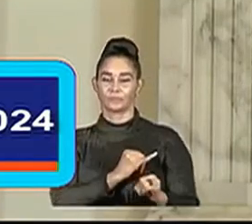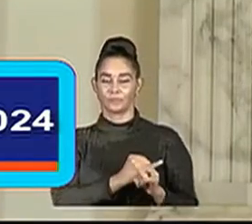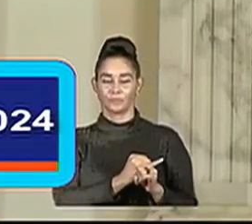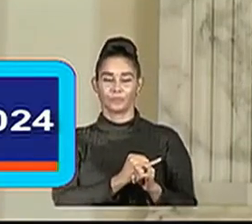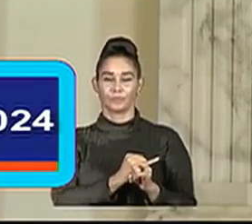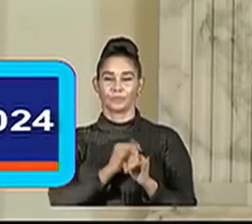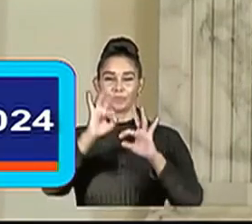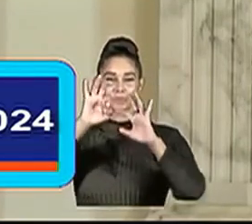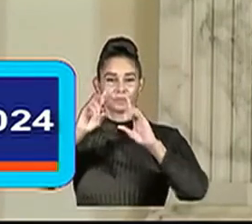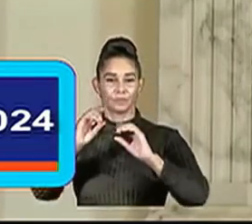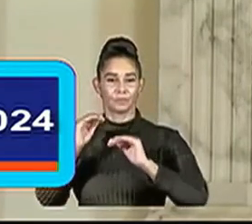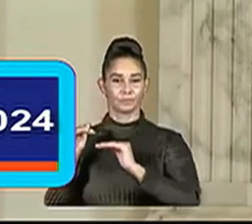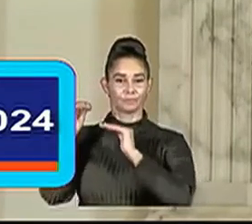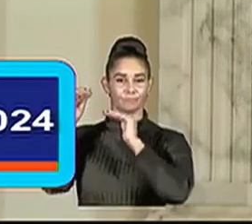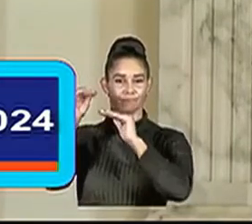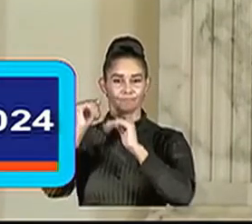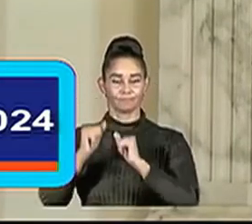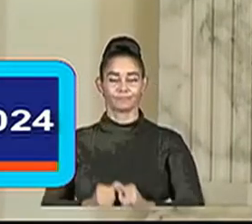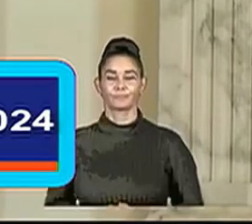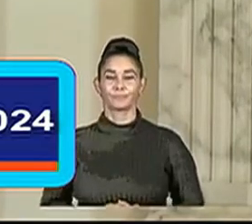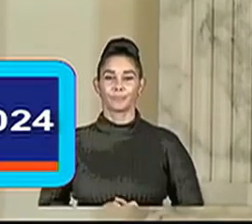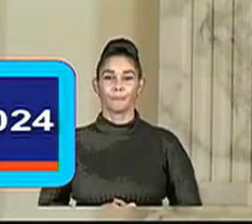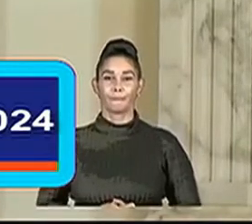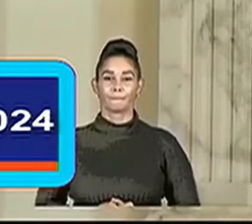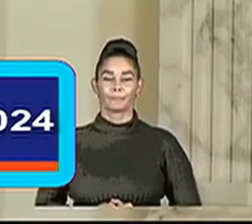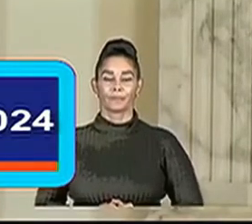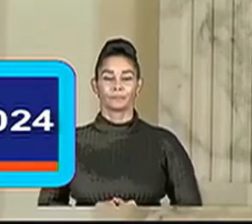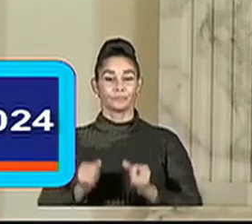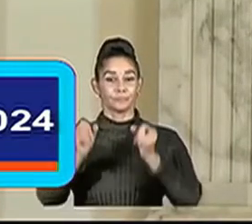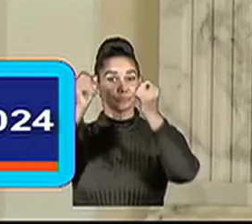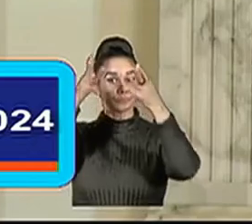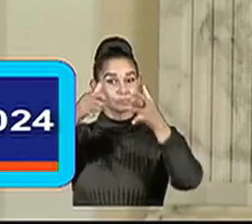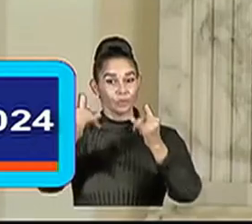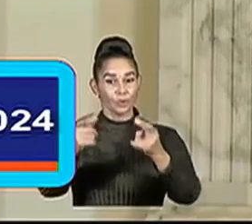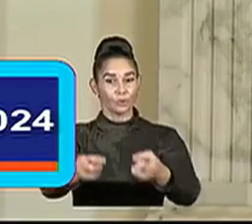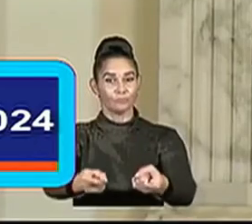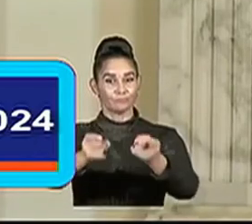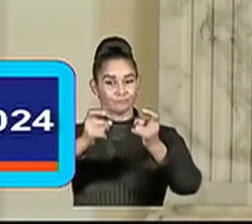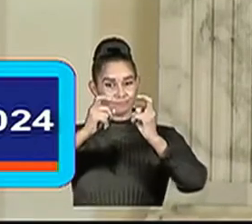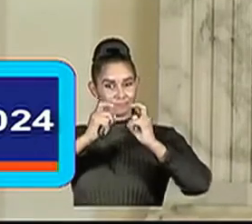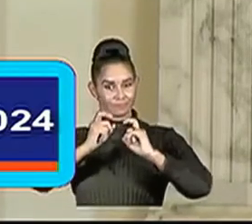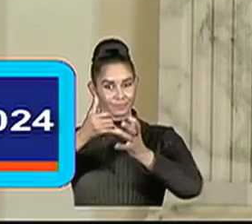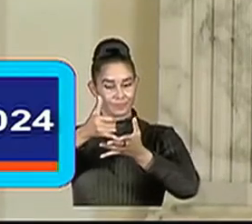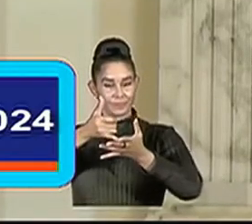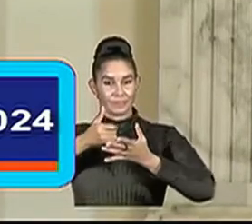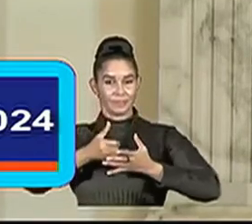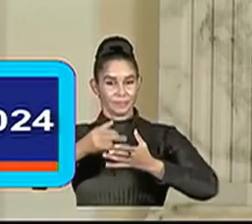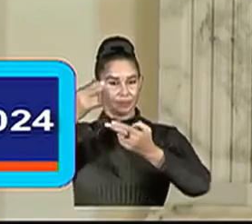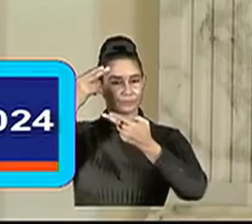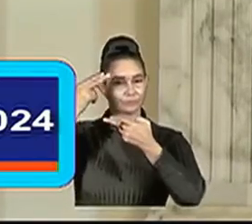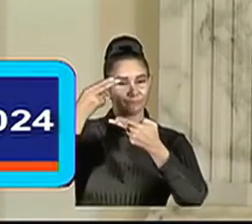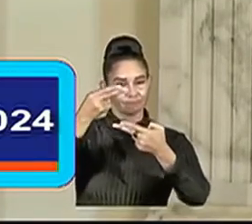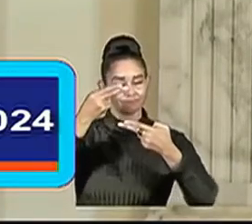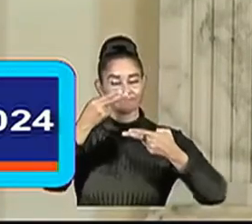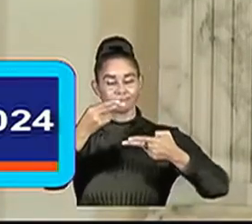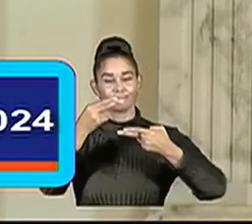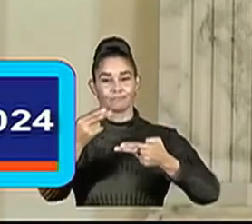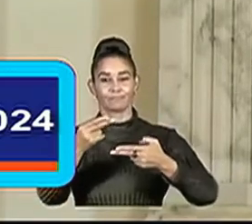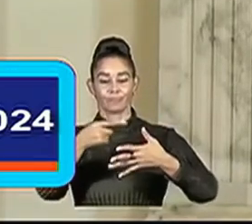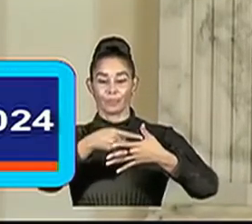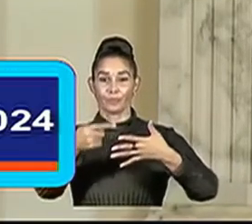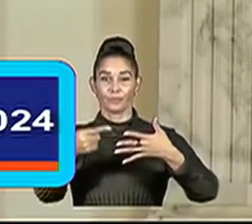de educación superior. Los profesores que reciben hoy este merecido homenaje son